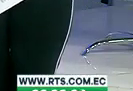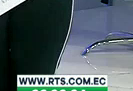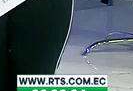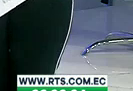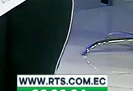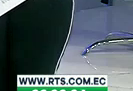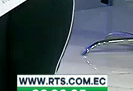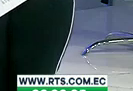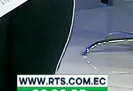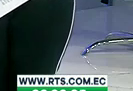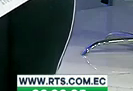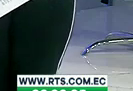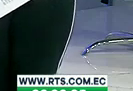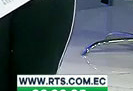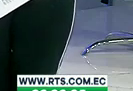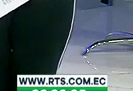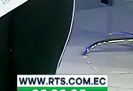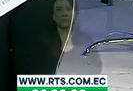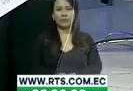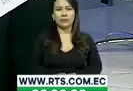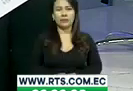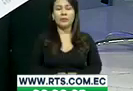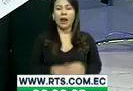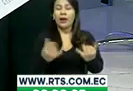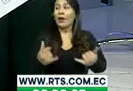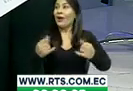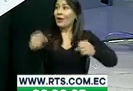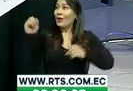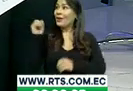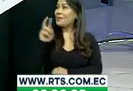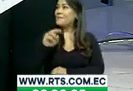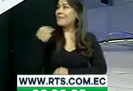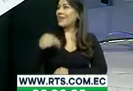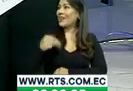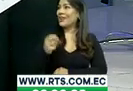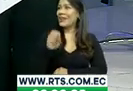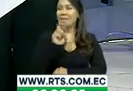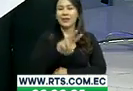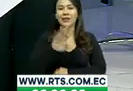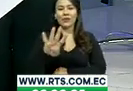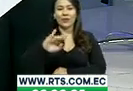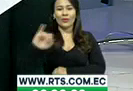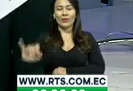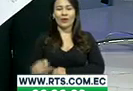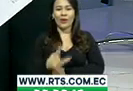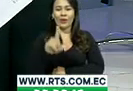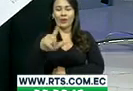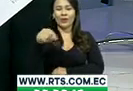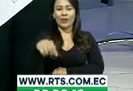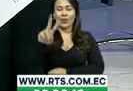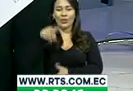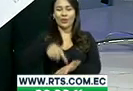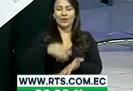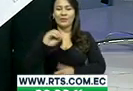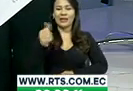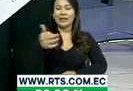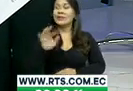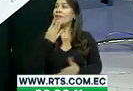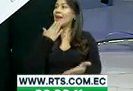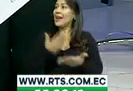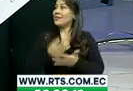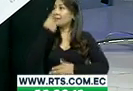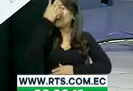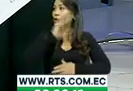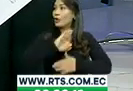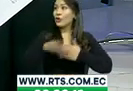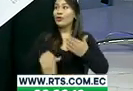Estamos arrancando el despertar de la noticia correspondiente este día miércoles 24 de julio del 2019. Gracias a la bendición de